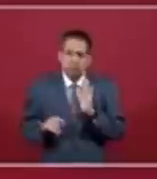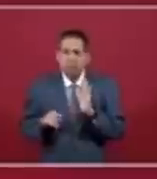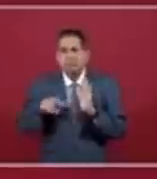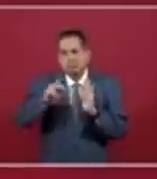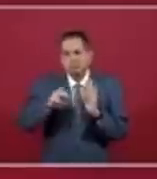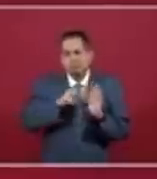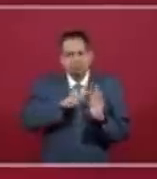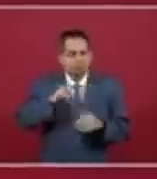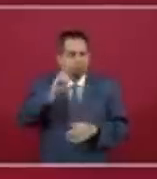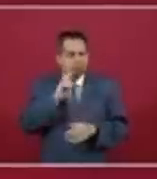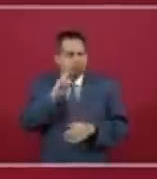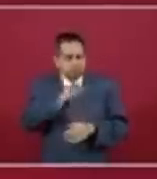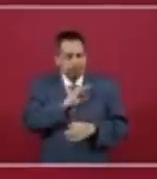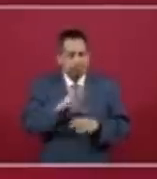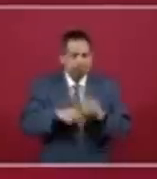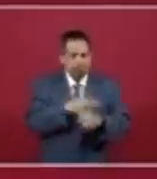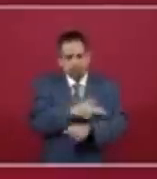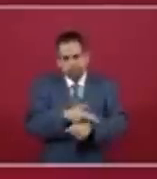sí podemos nosotros